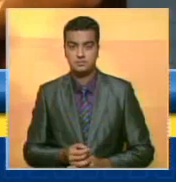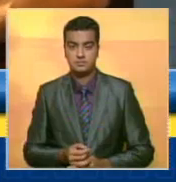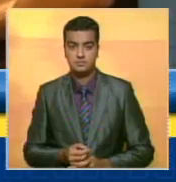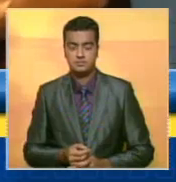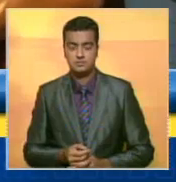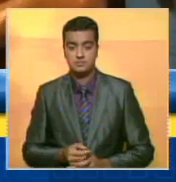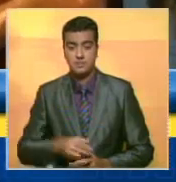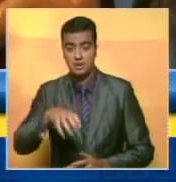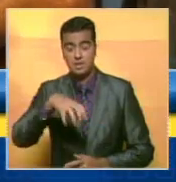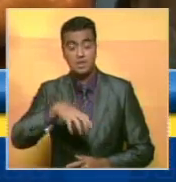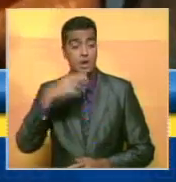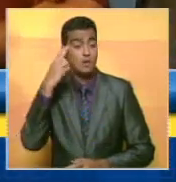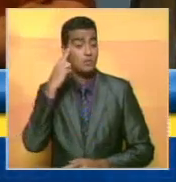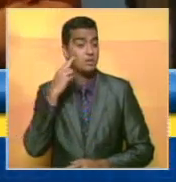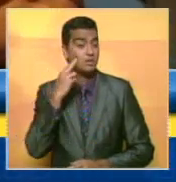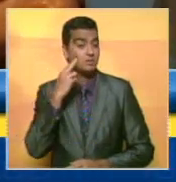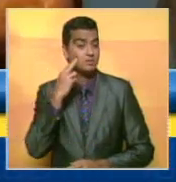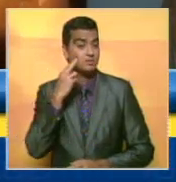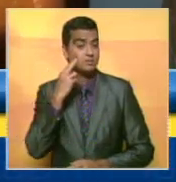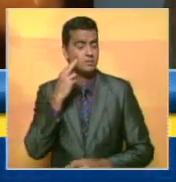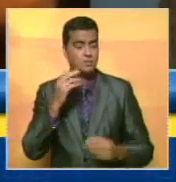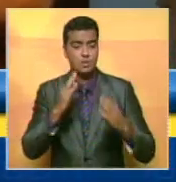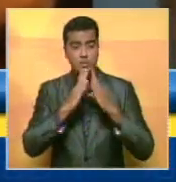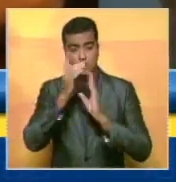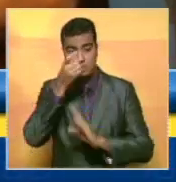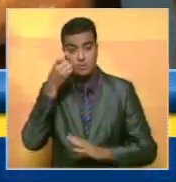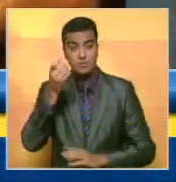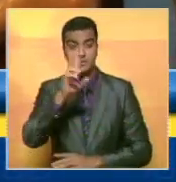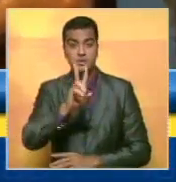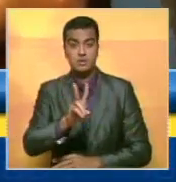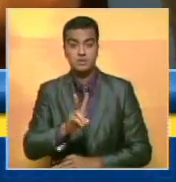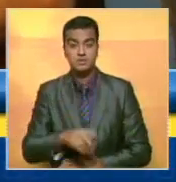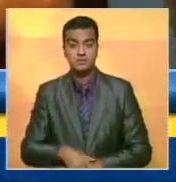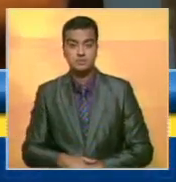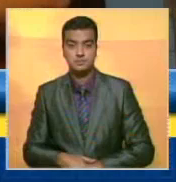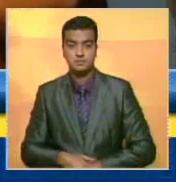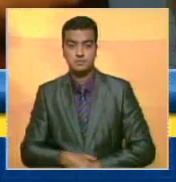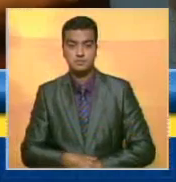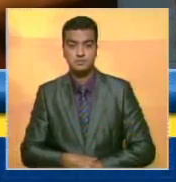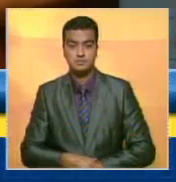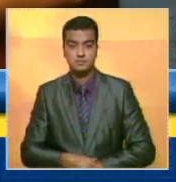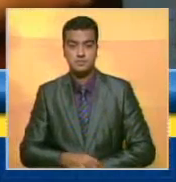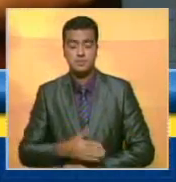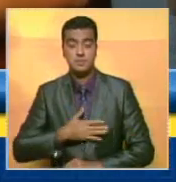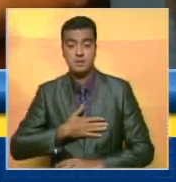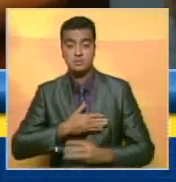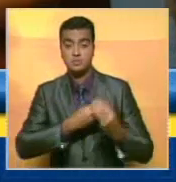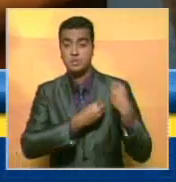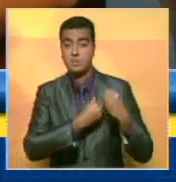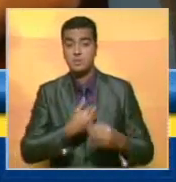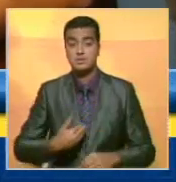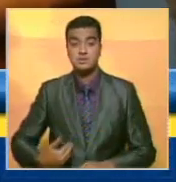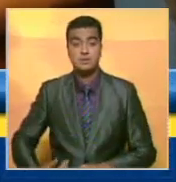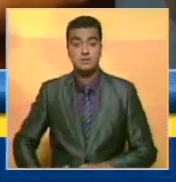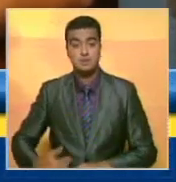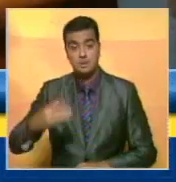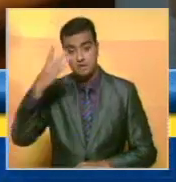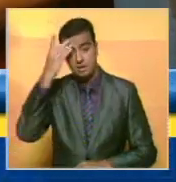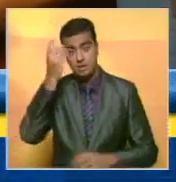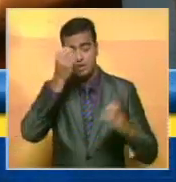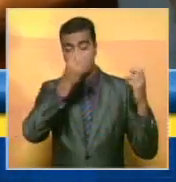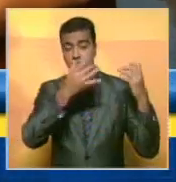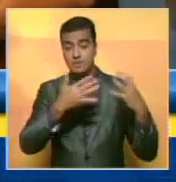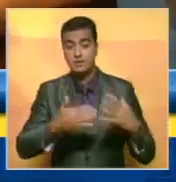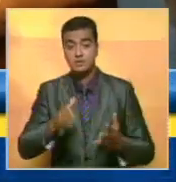Bolívar, como todo el pueblo venezolano, me hará su presidente. ¡Que Dios bendiga